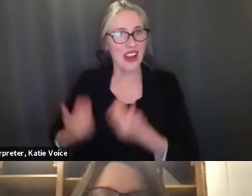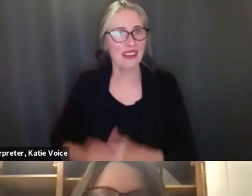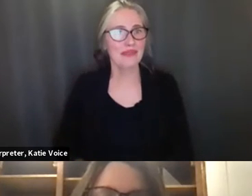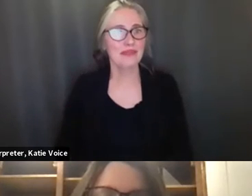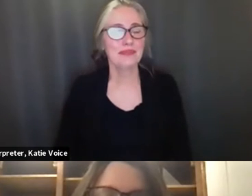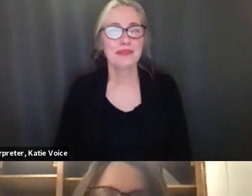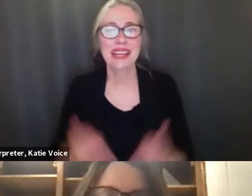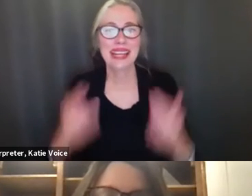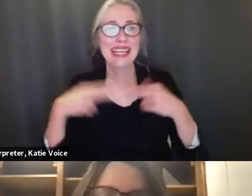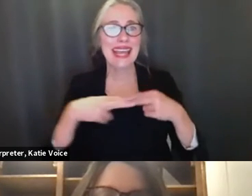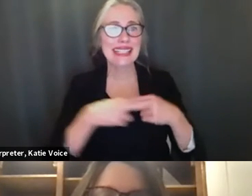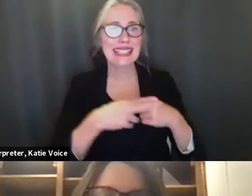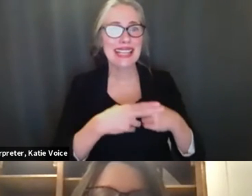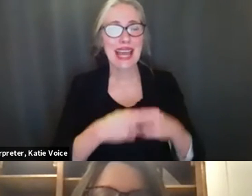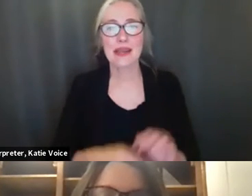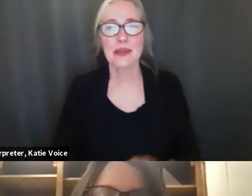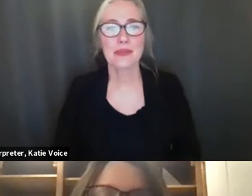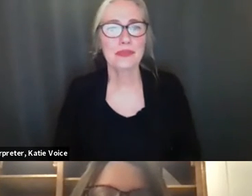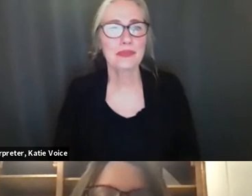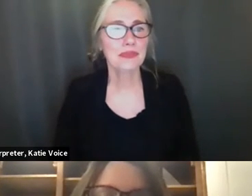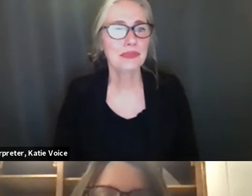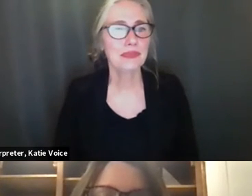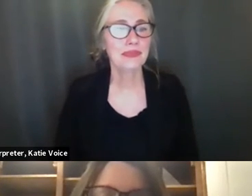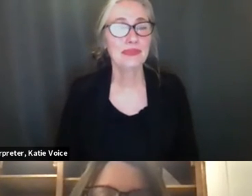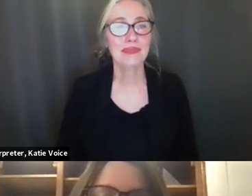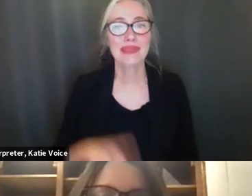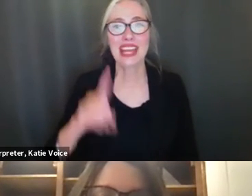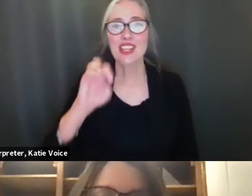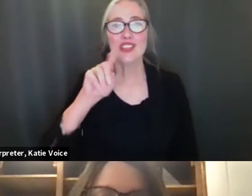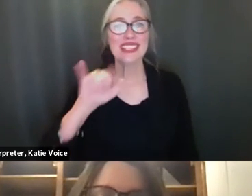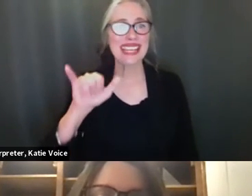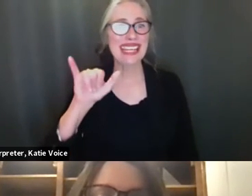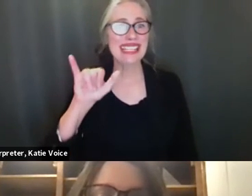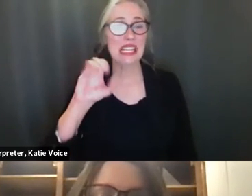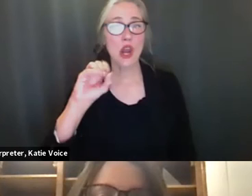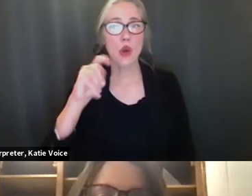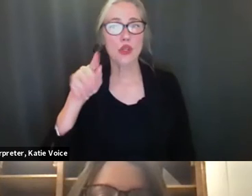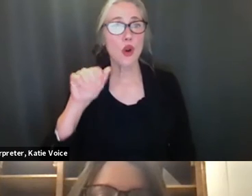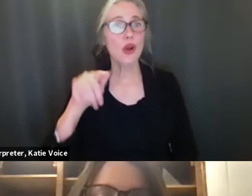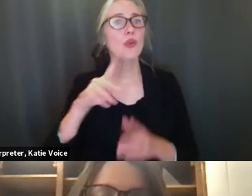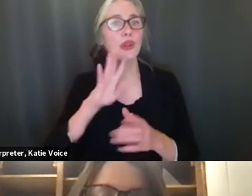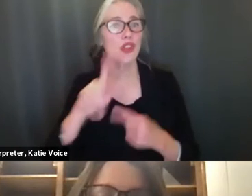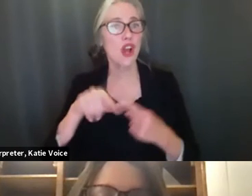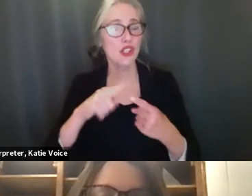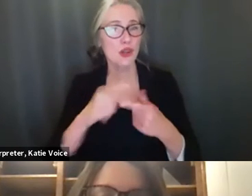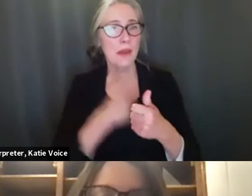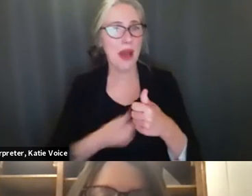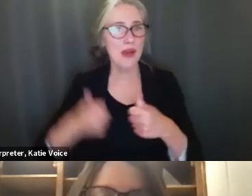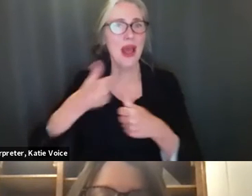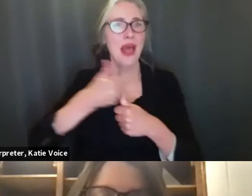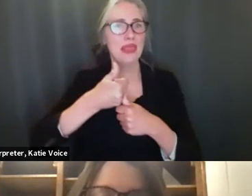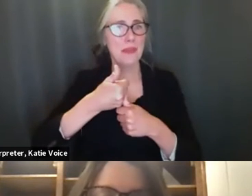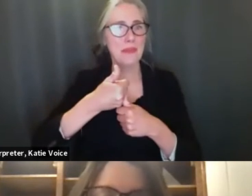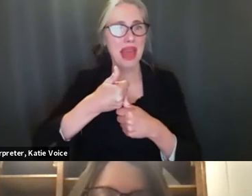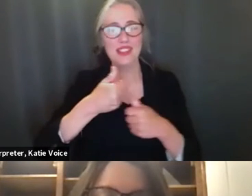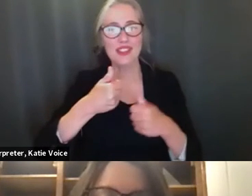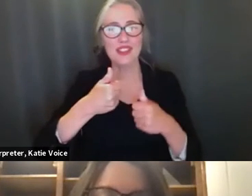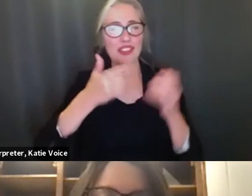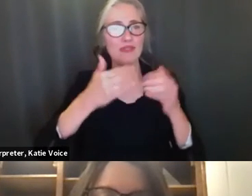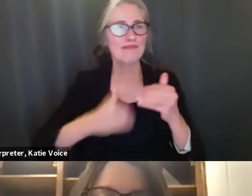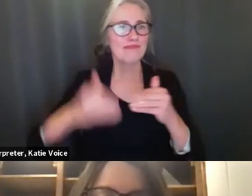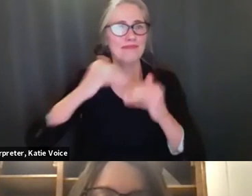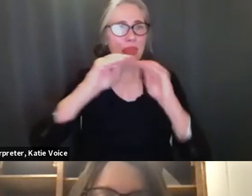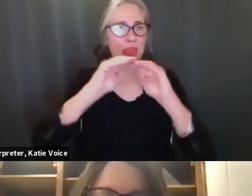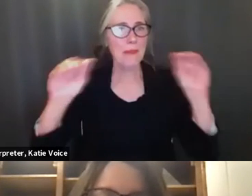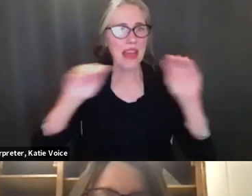Yo sé que mi colega Daisy Ochoa les va a hablar del plan maestro en más detalle y de lo que significa para